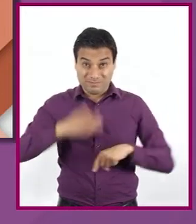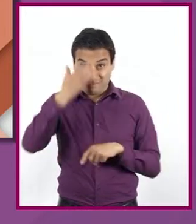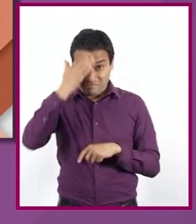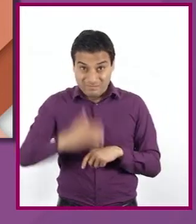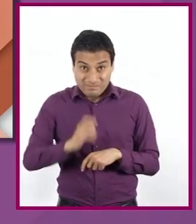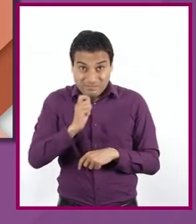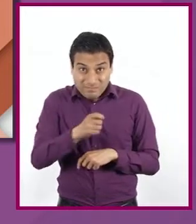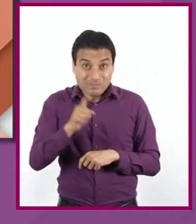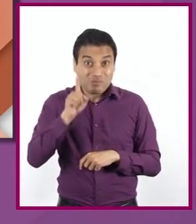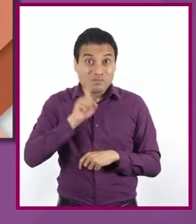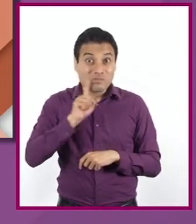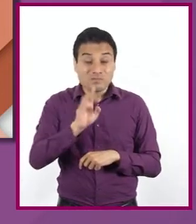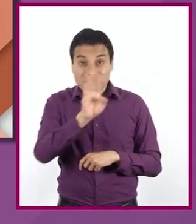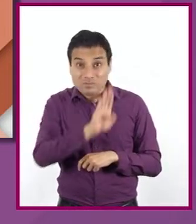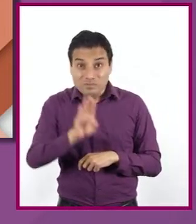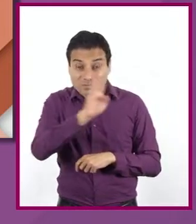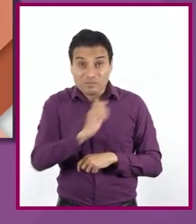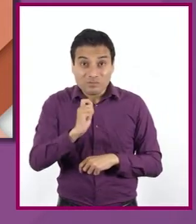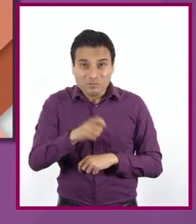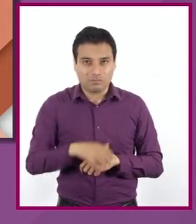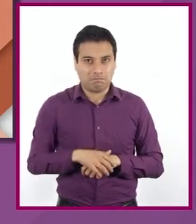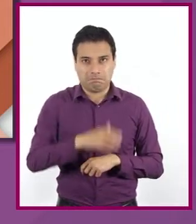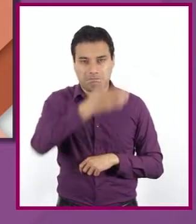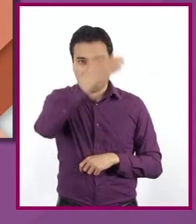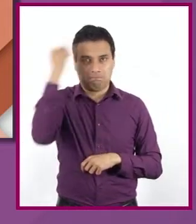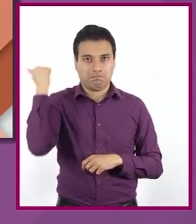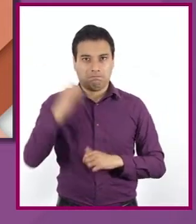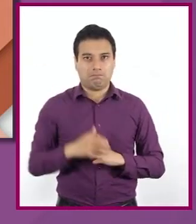encantadora mujer.